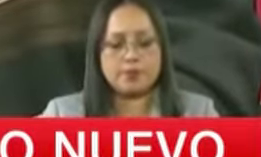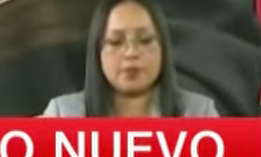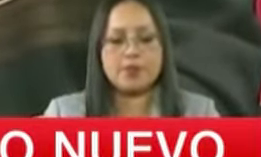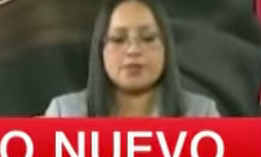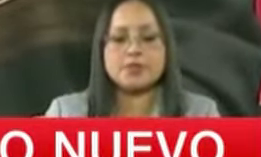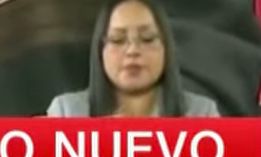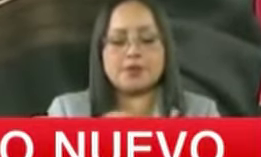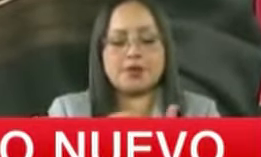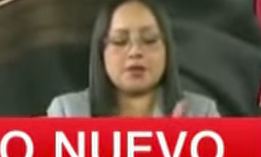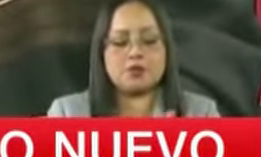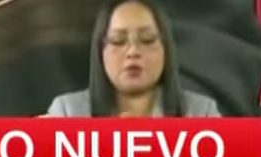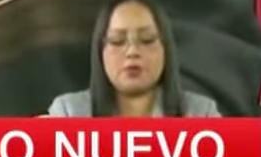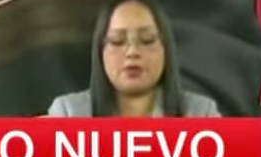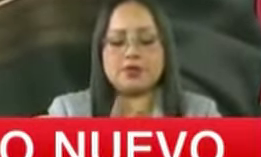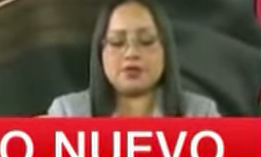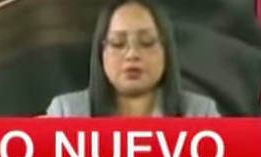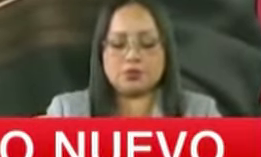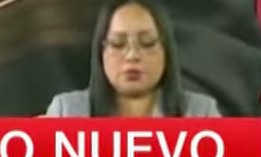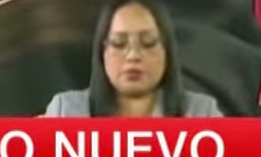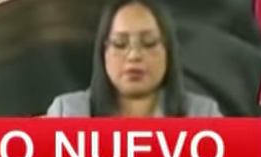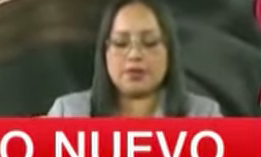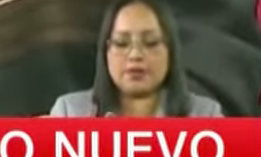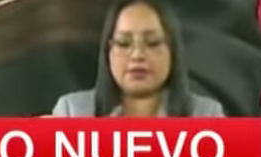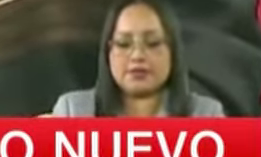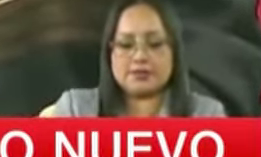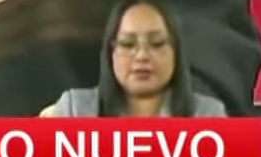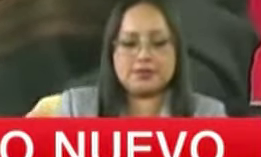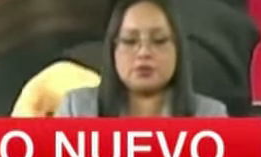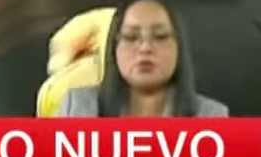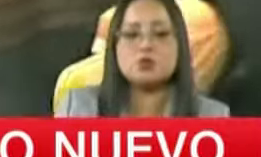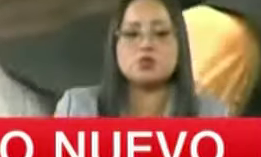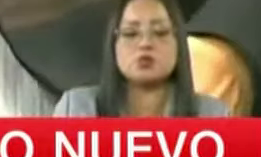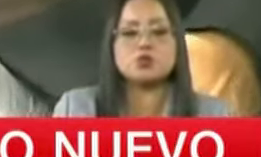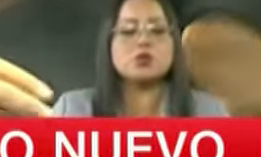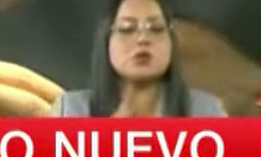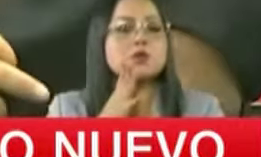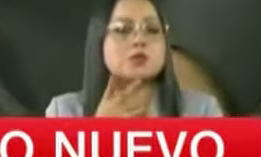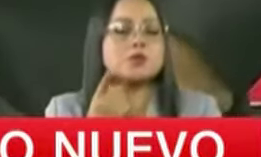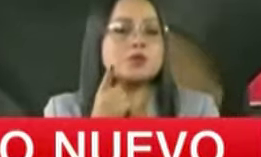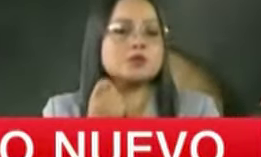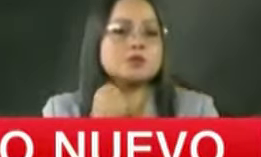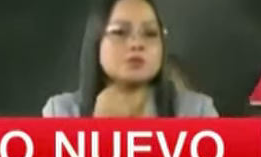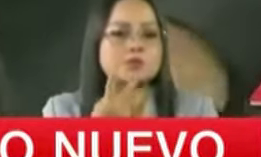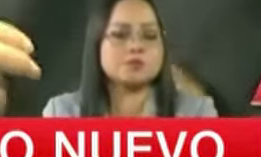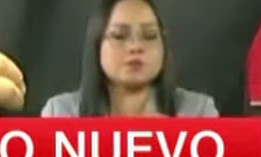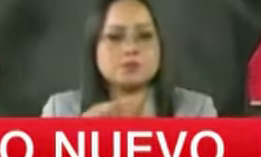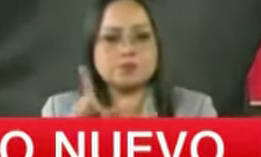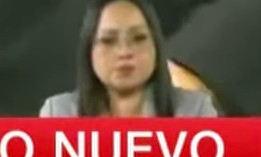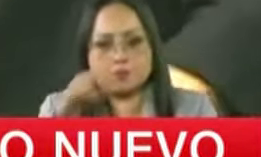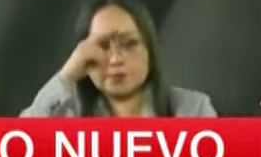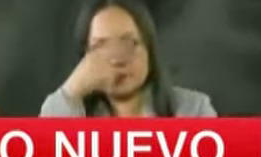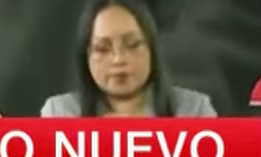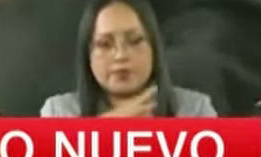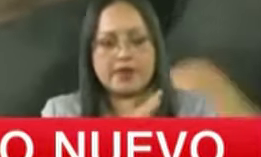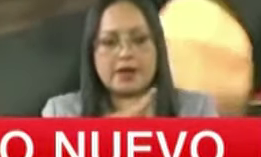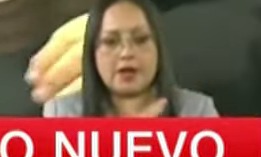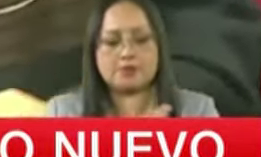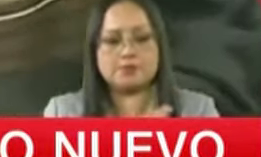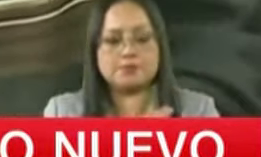y 23, numeral 3, de la Ley Orgánica del Congreso de los Estados Unidos Mexicanos, expidió el